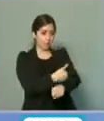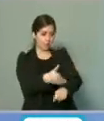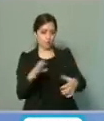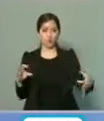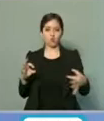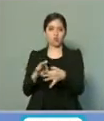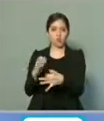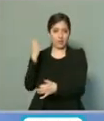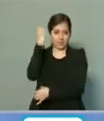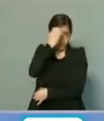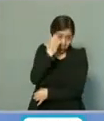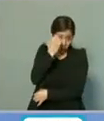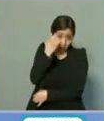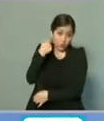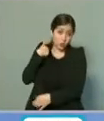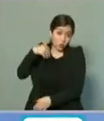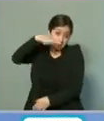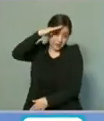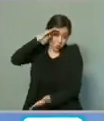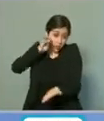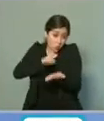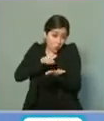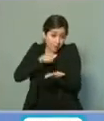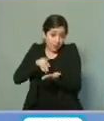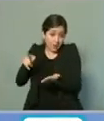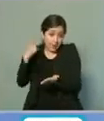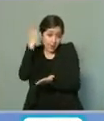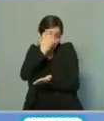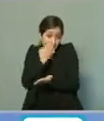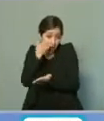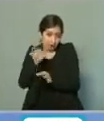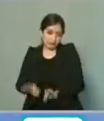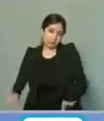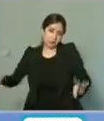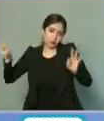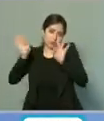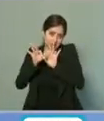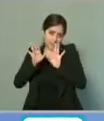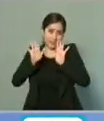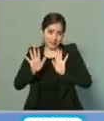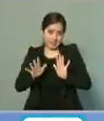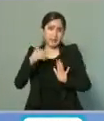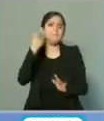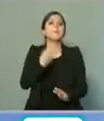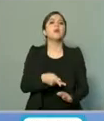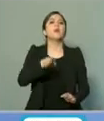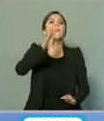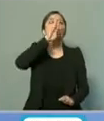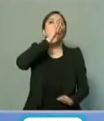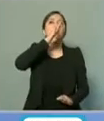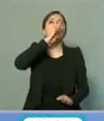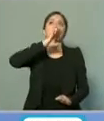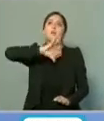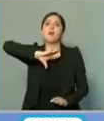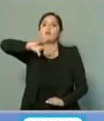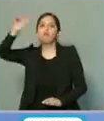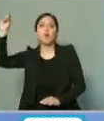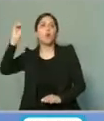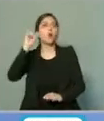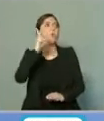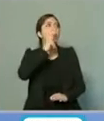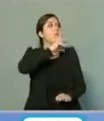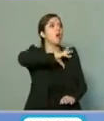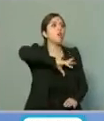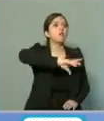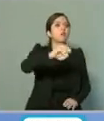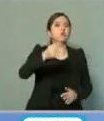punto todavía la escuela sigue siendo algo muy, muy importante. Pero también el hecho de que el mamá esté fuera, papá esté fuera, que ambos estén trabajando,